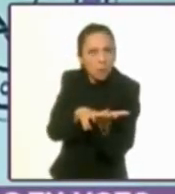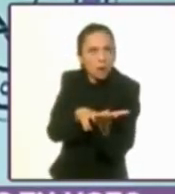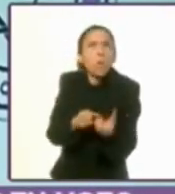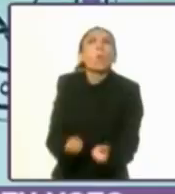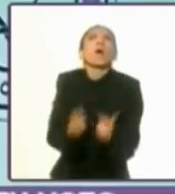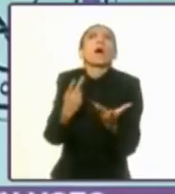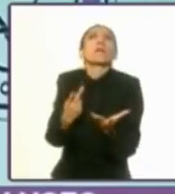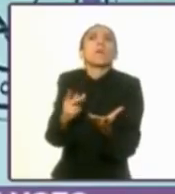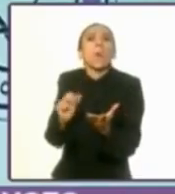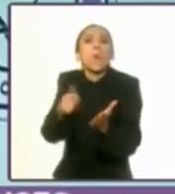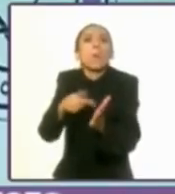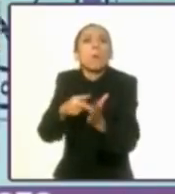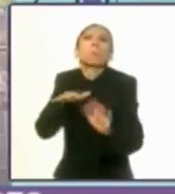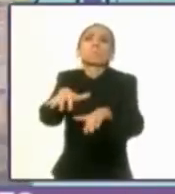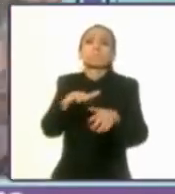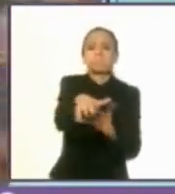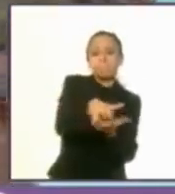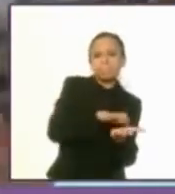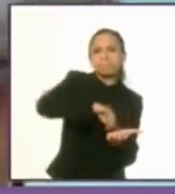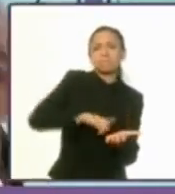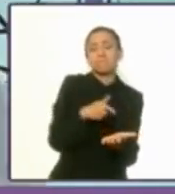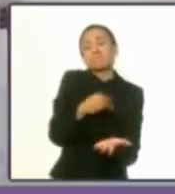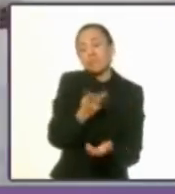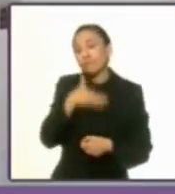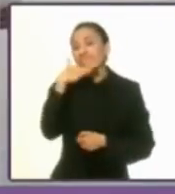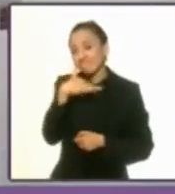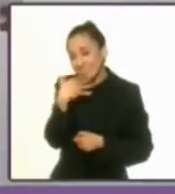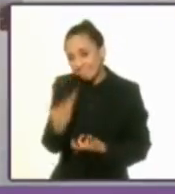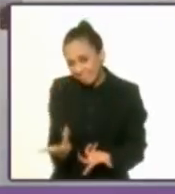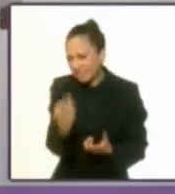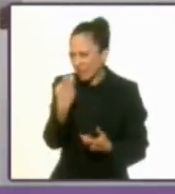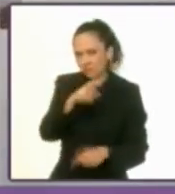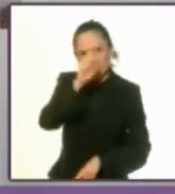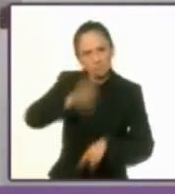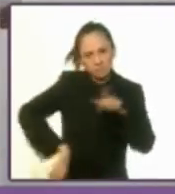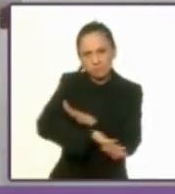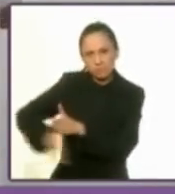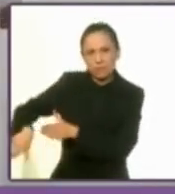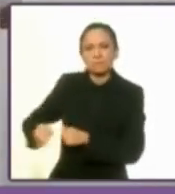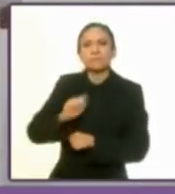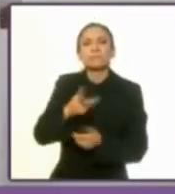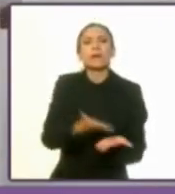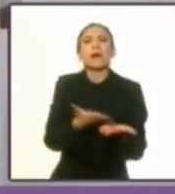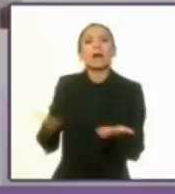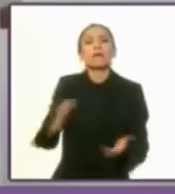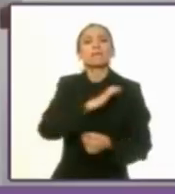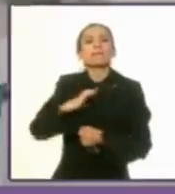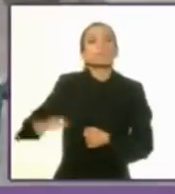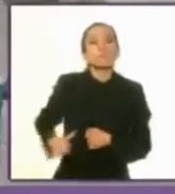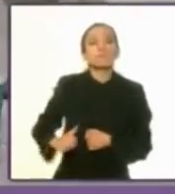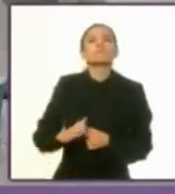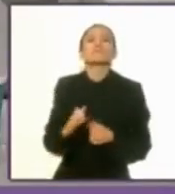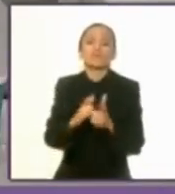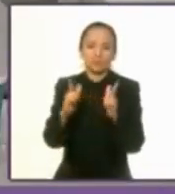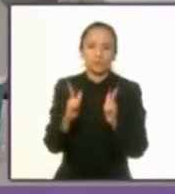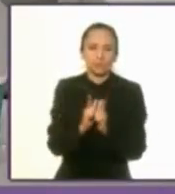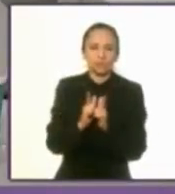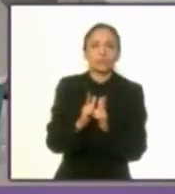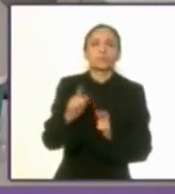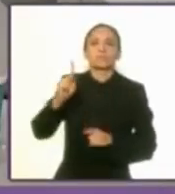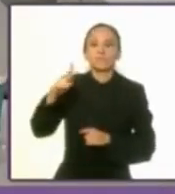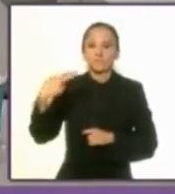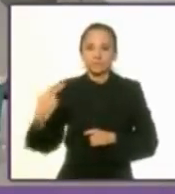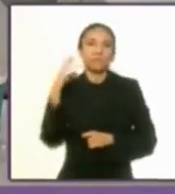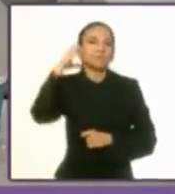ese puente fuera la corrupción tiene el uso de la palabra el candidato del partido humanista marco rascón adelante lo que